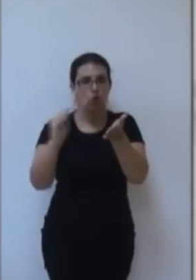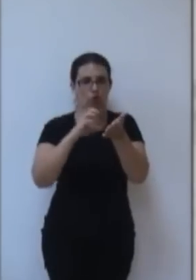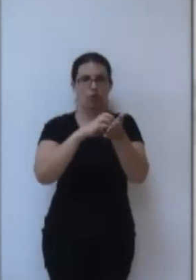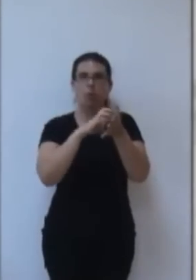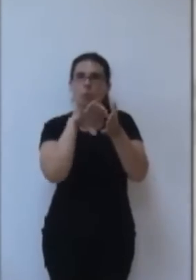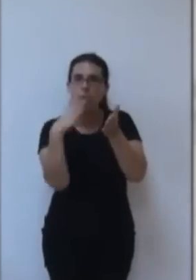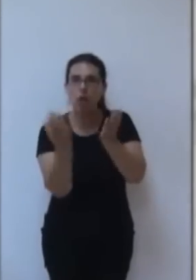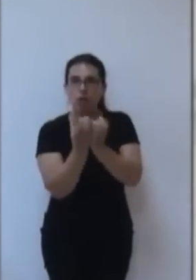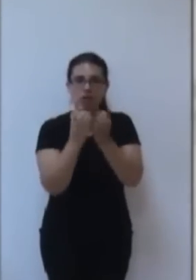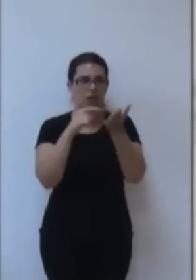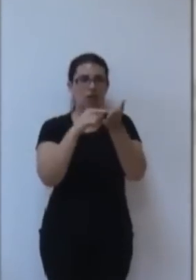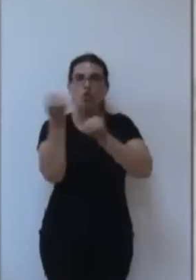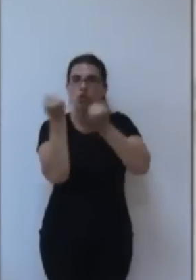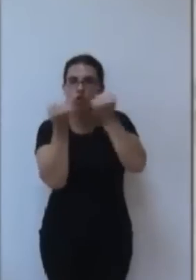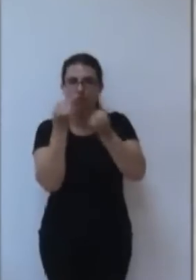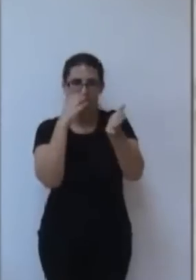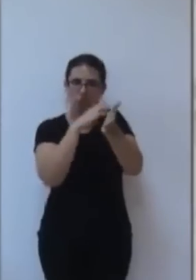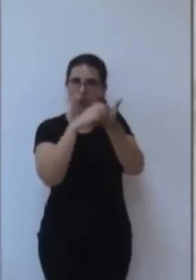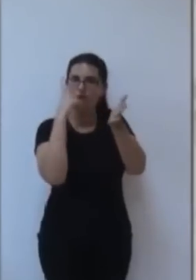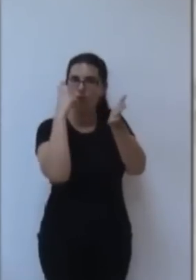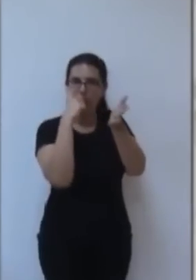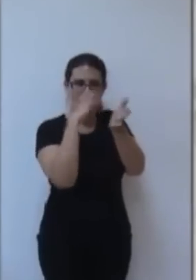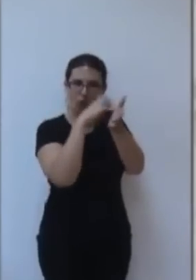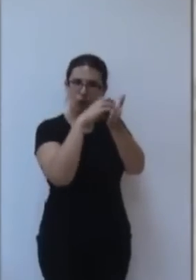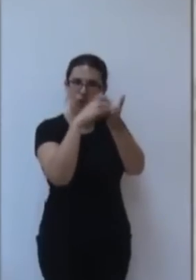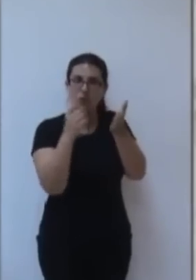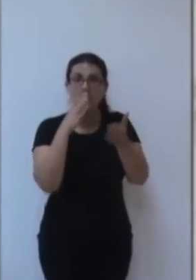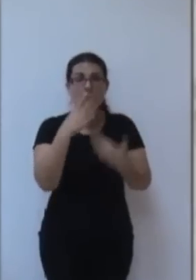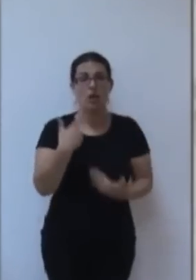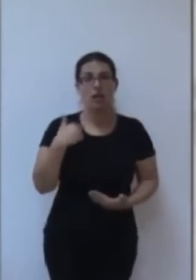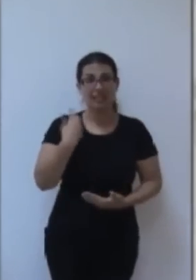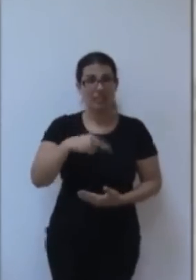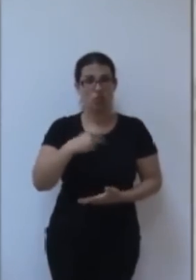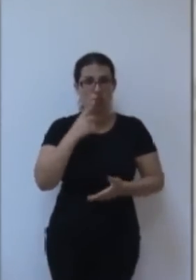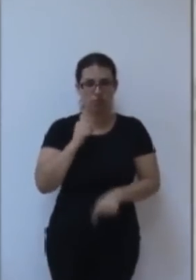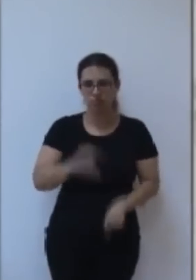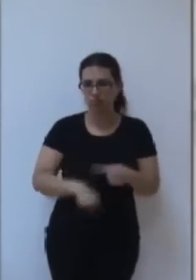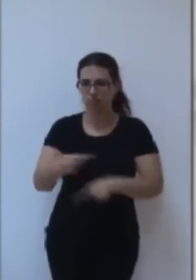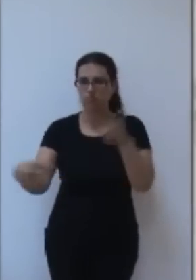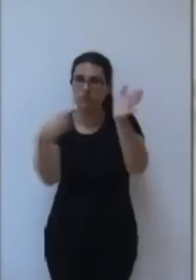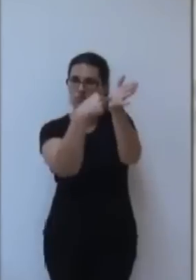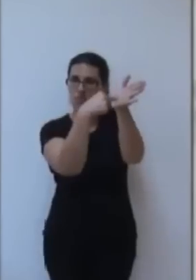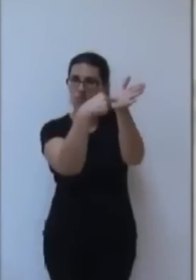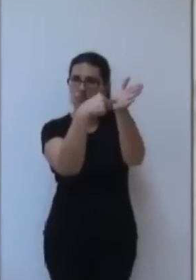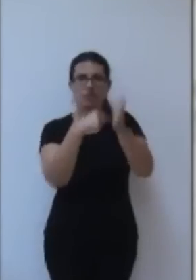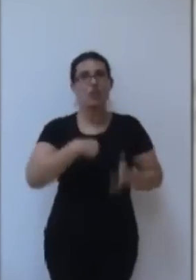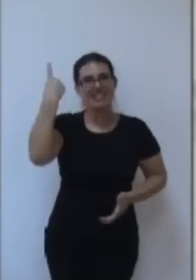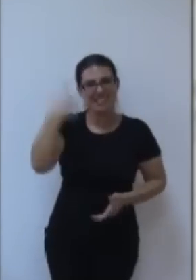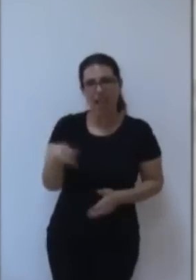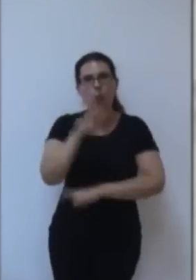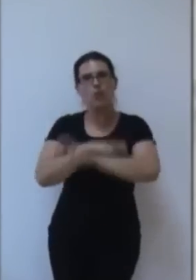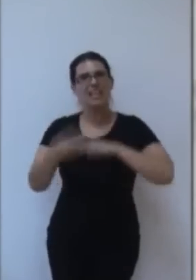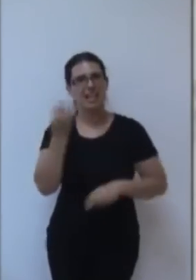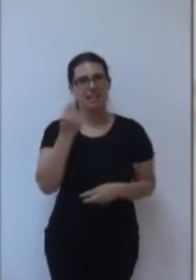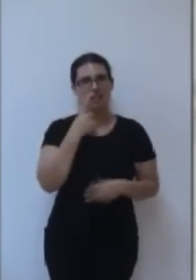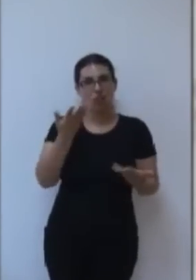coche, porque están allí las fotos de los objetos que él quiere, y ahora el niño señala esos objetos y ya sabemos lo que está buscando y le podemos